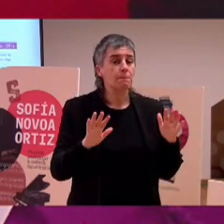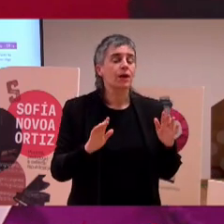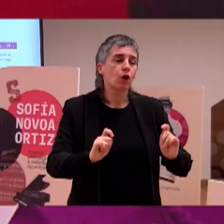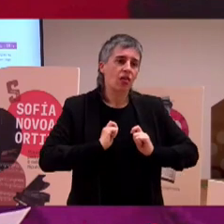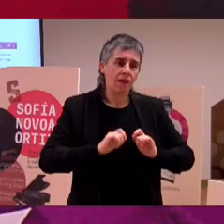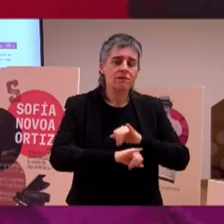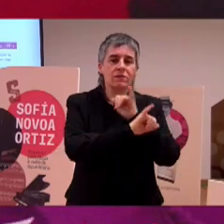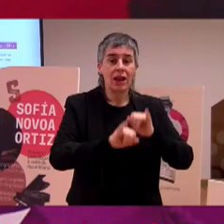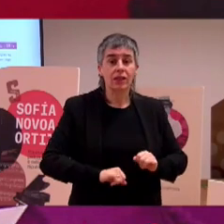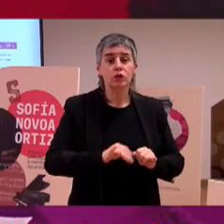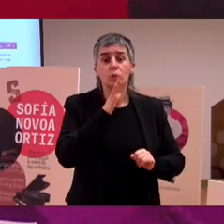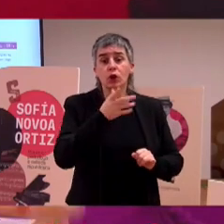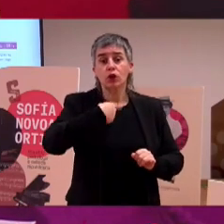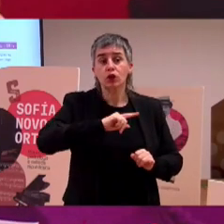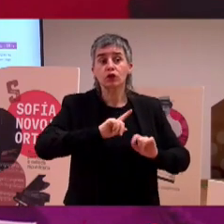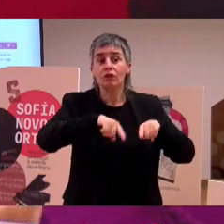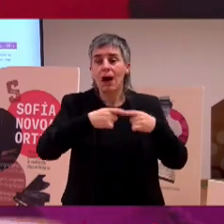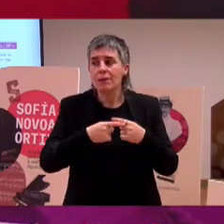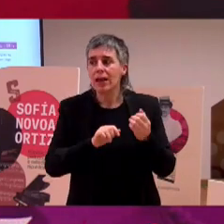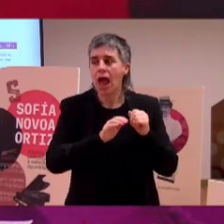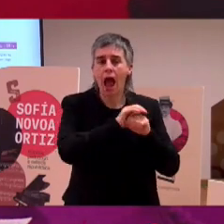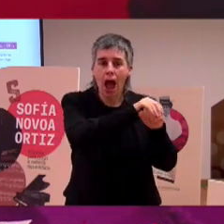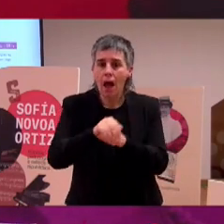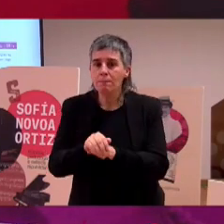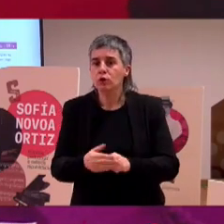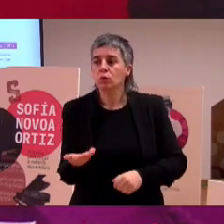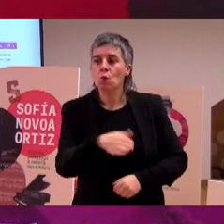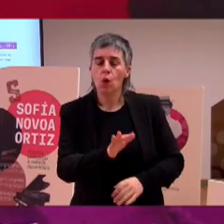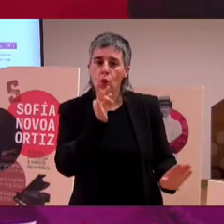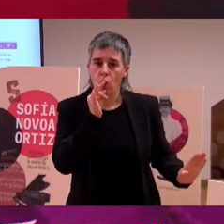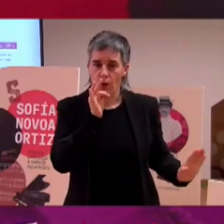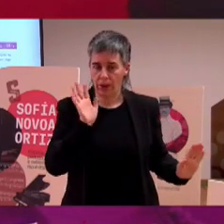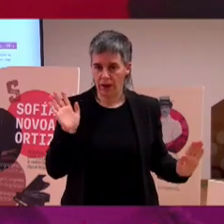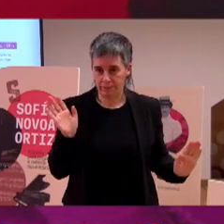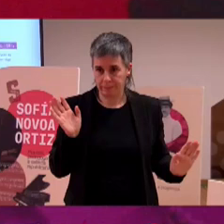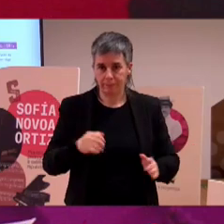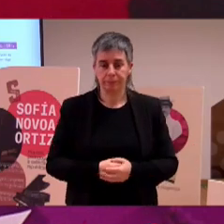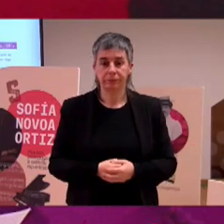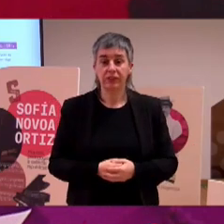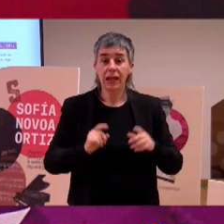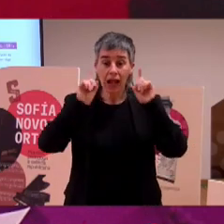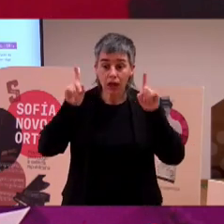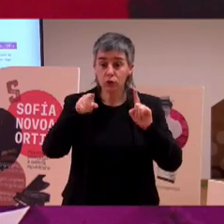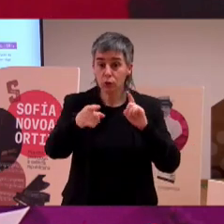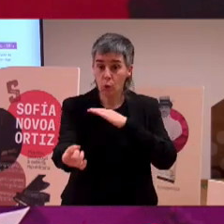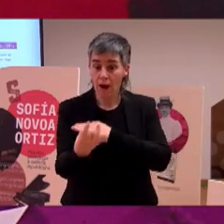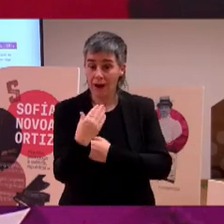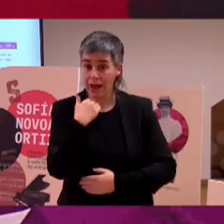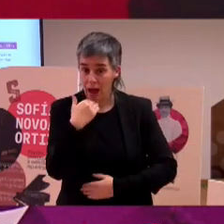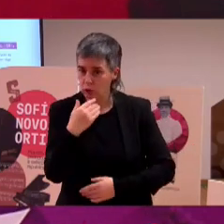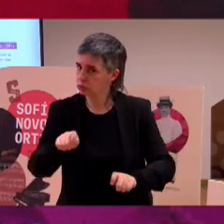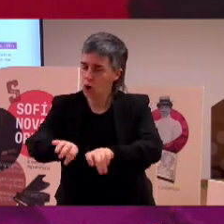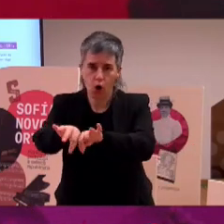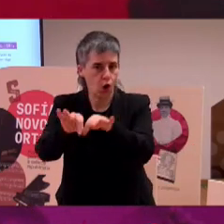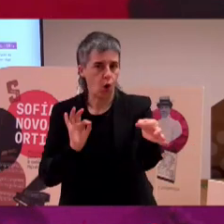aún no hemos perdido a ninguno de los nuestros, entre admiraciones. Si tiene cartas para mí, rómpalas, por favor.